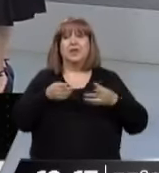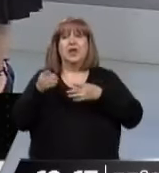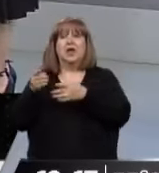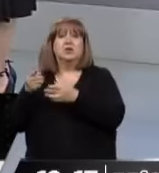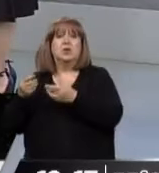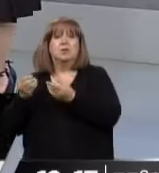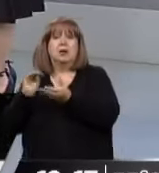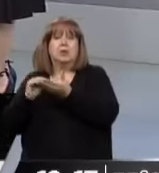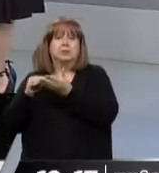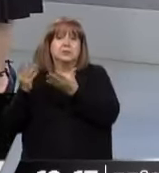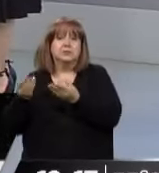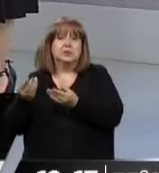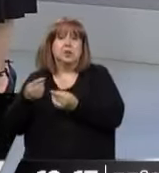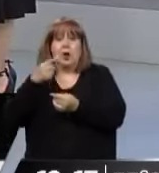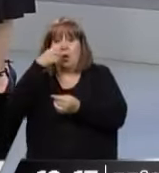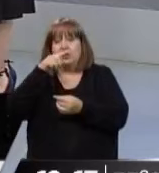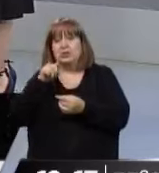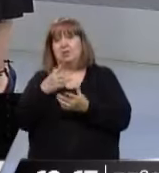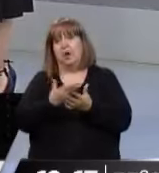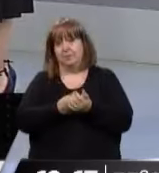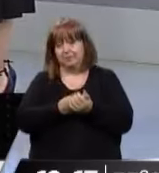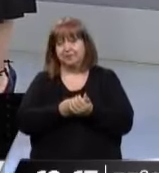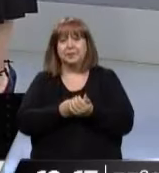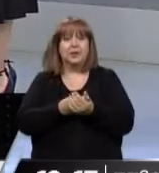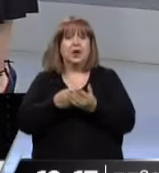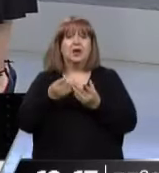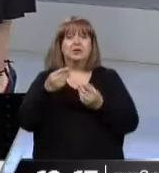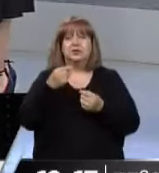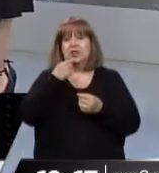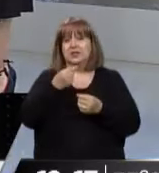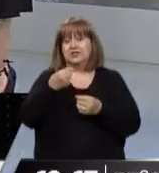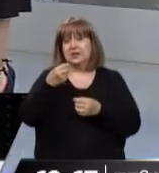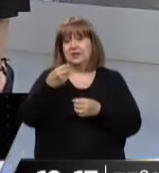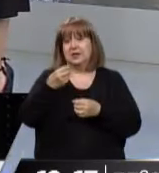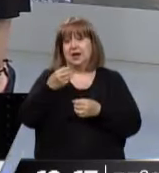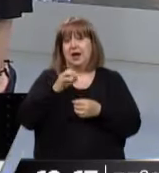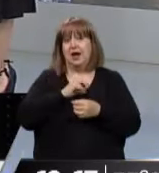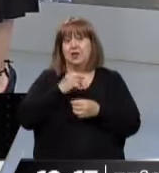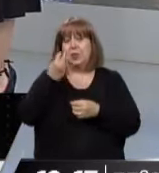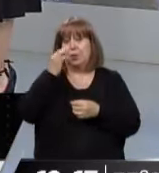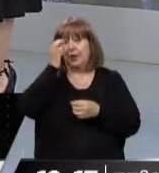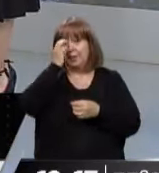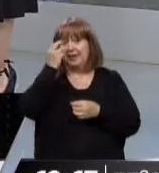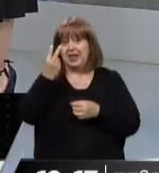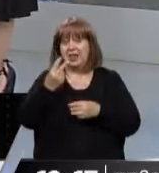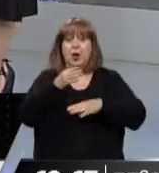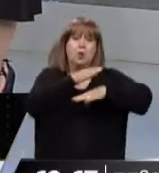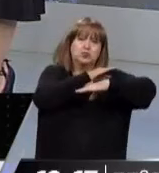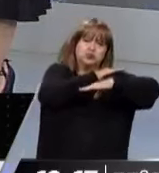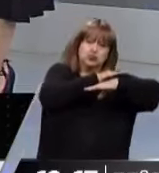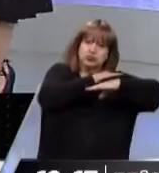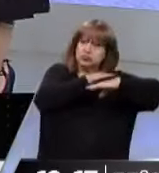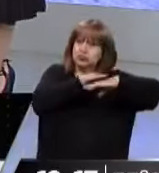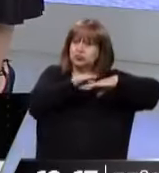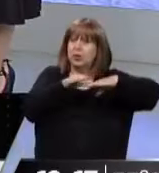incrementan otros insumos y todo influye en el precio final. Claro, y esto es lo que dicen que el segundo semestre del 2022 no se hubo. Había movido. Claro, no hubo un